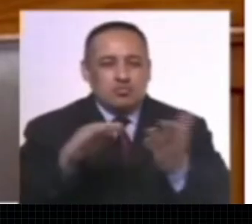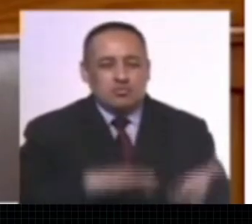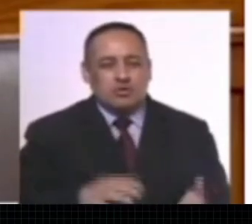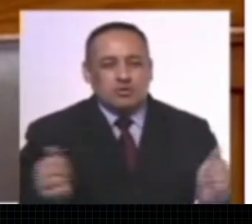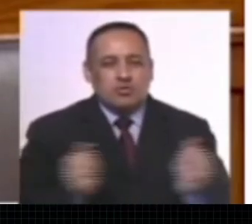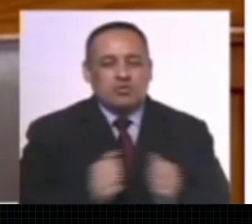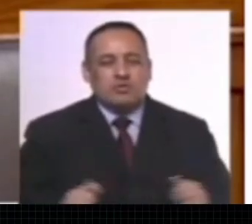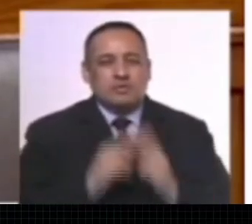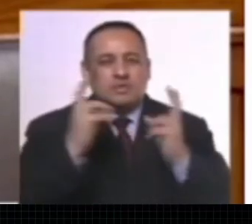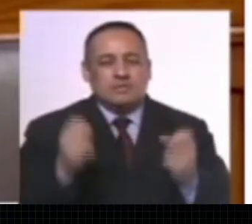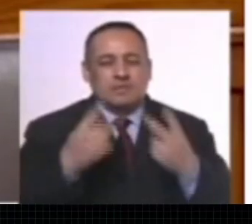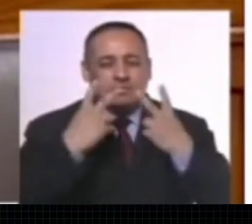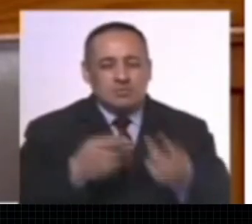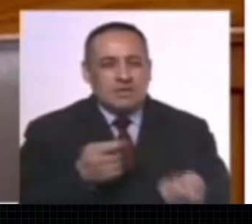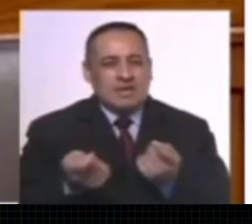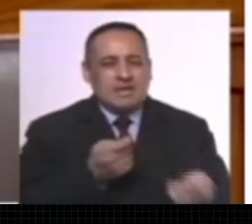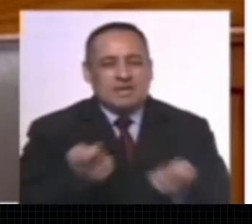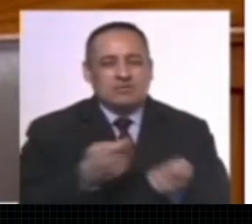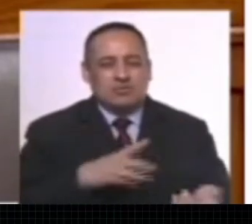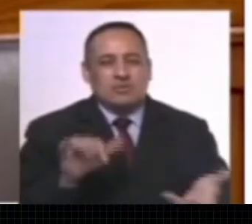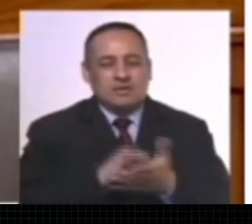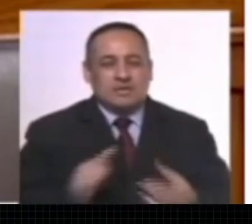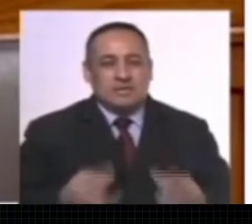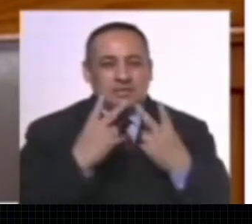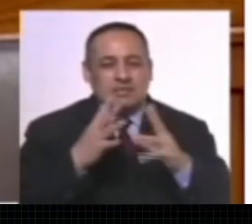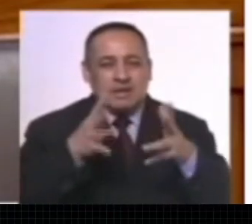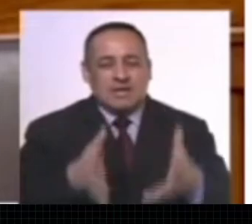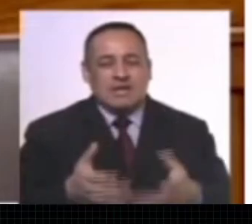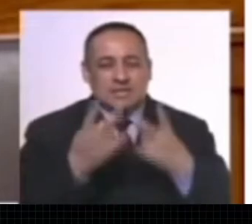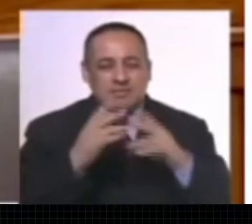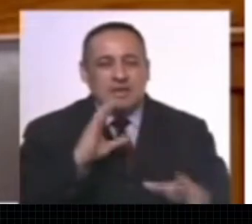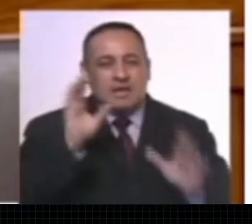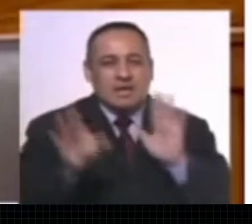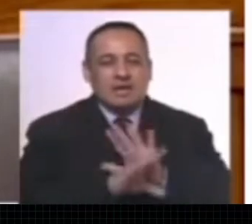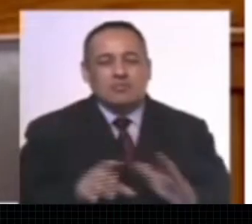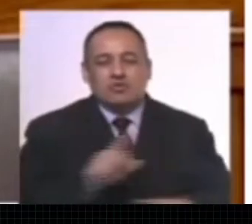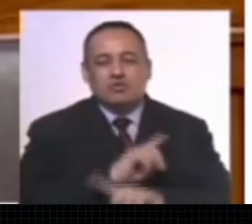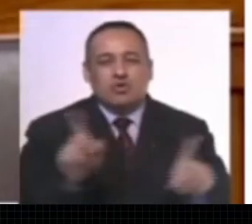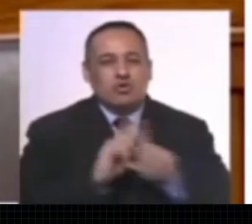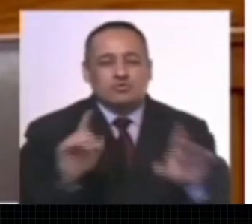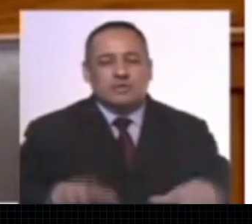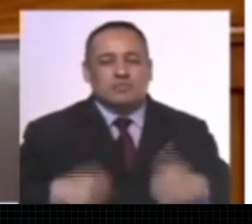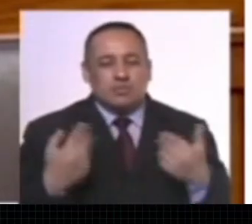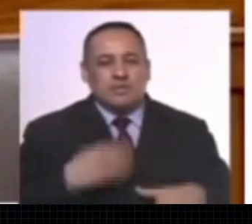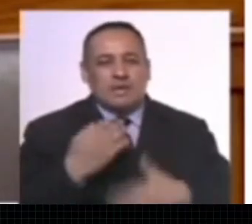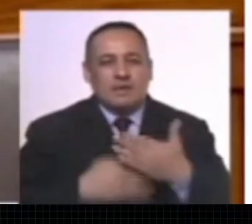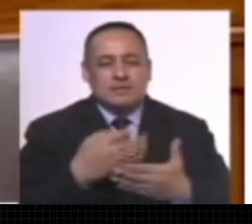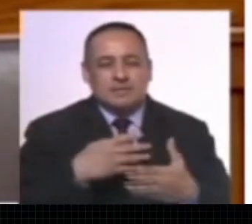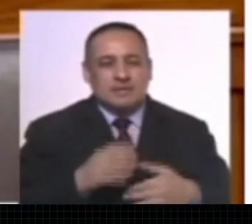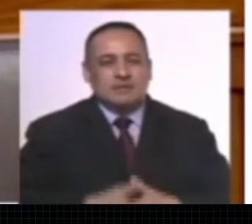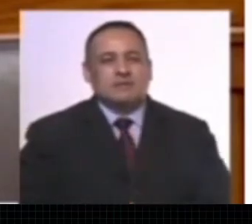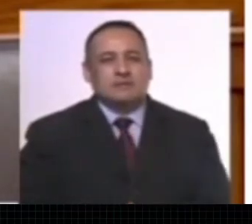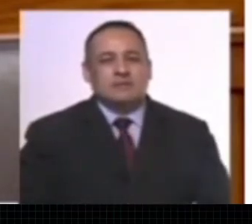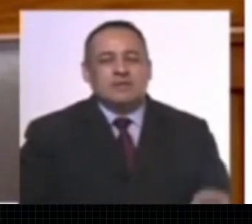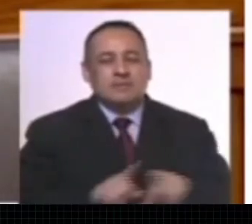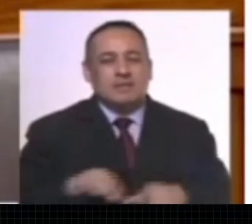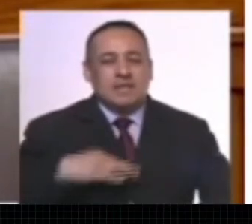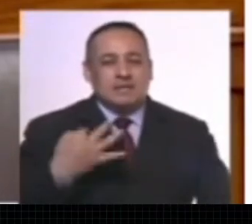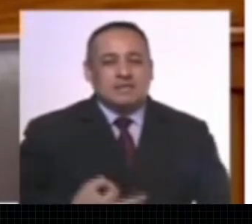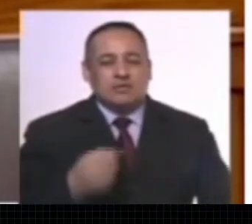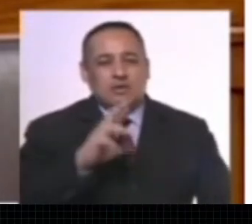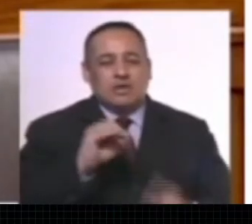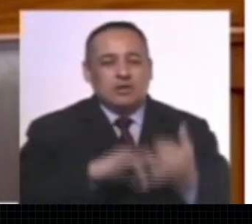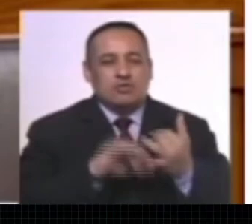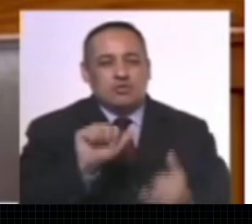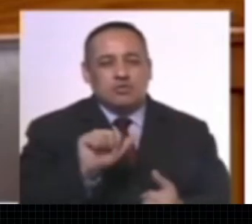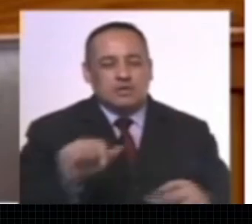a causa de una gestión que quedará como ejemplo de lo que no se debe hacer. La señora